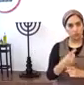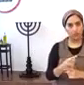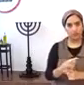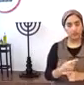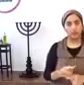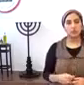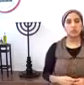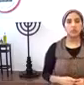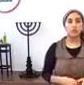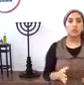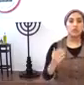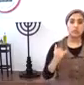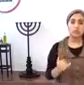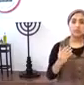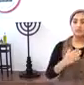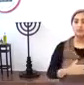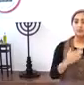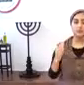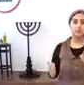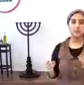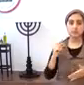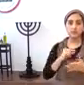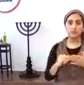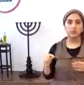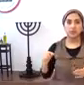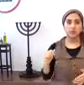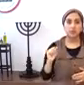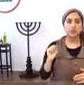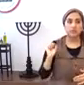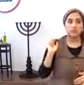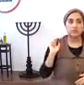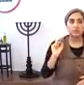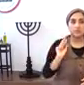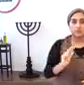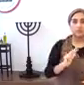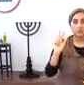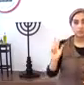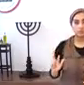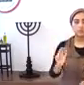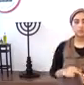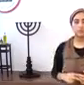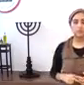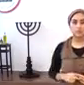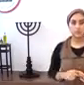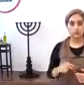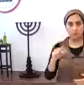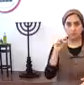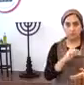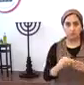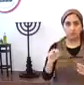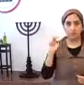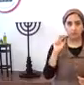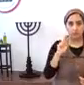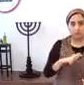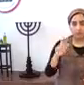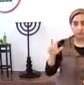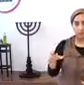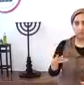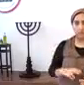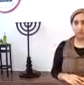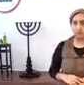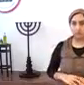íntegro. Ahora, pasemos al verso 33. Por favor. El verso 33.